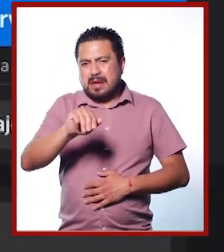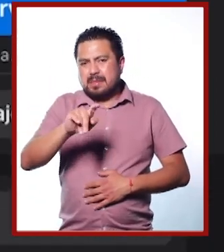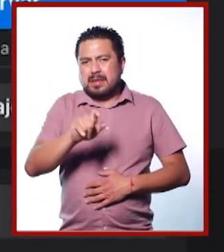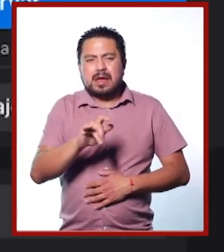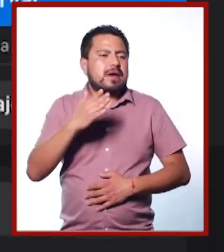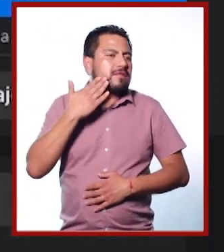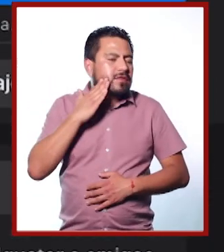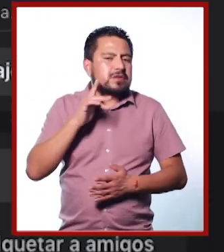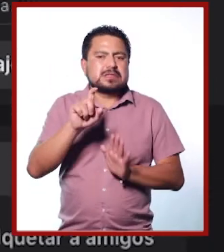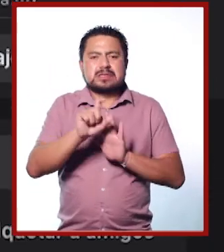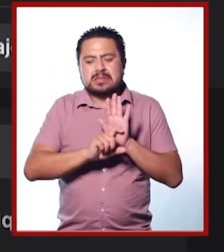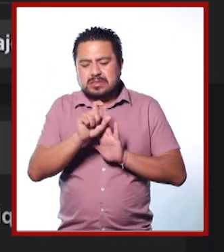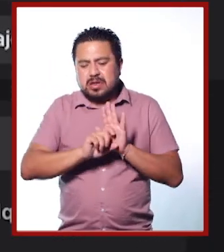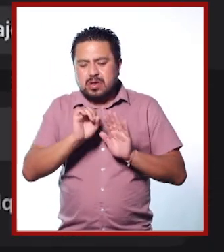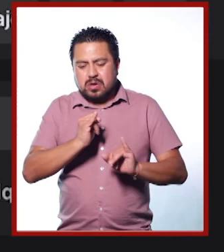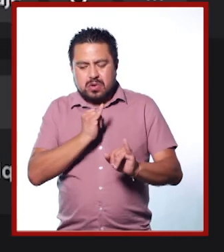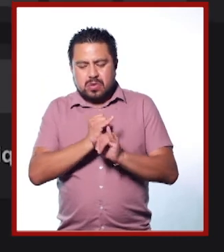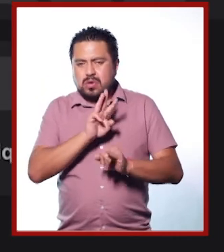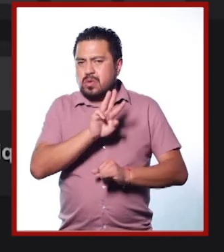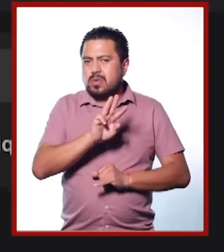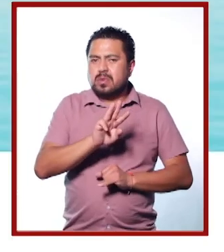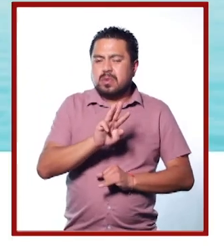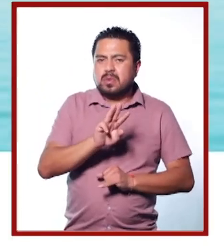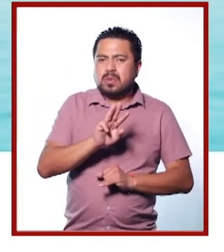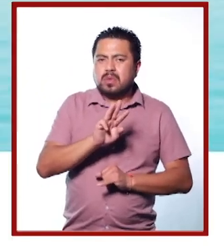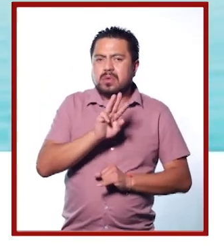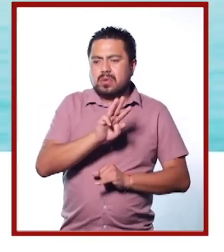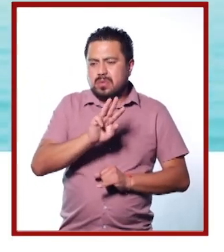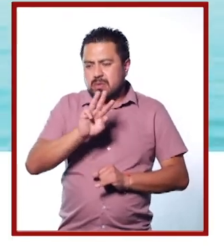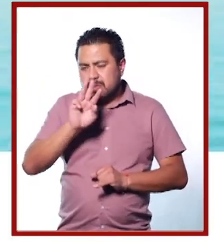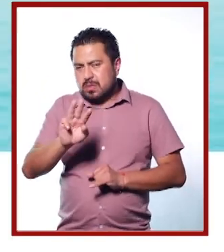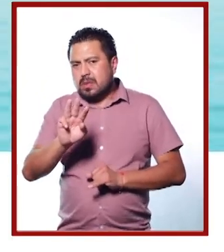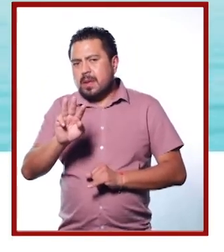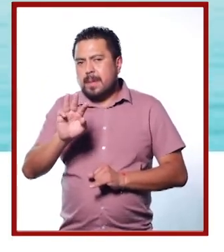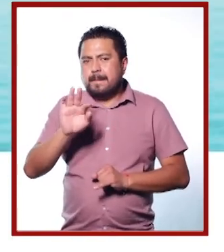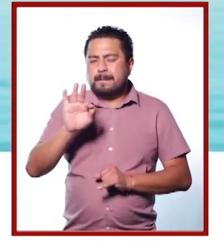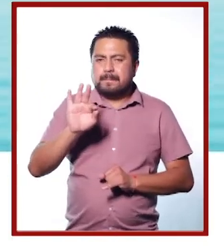@AnemaMX en Facebook o en Instagram, o nuestra página web es igual